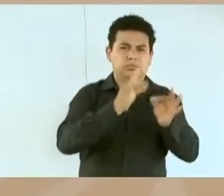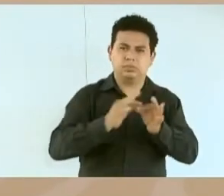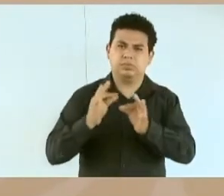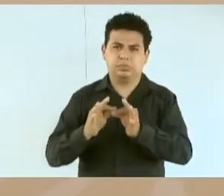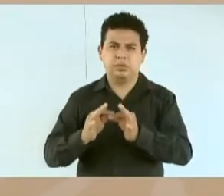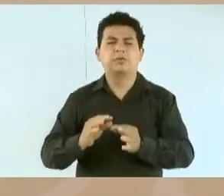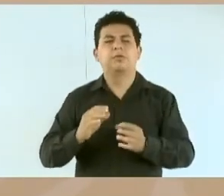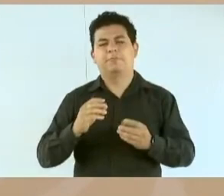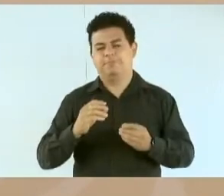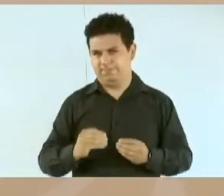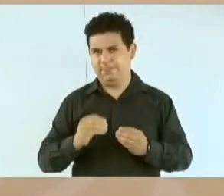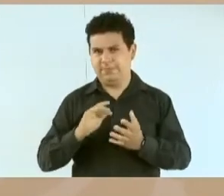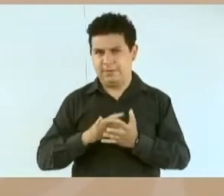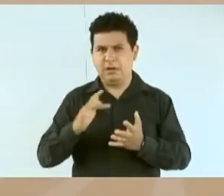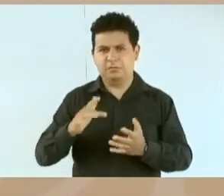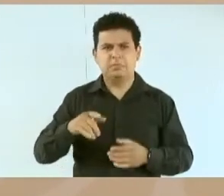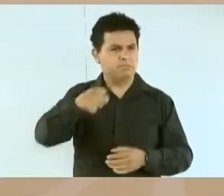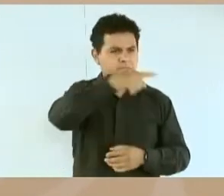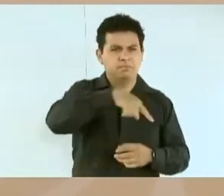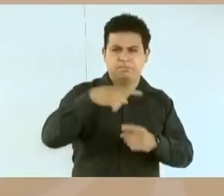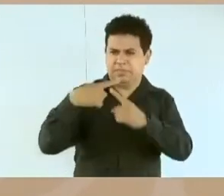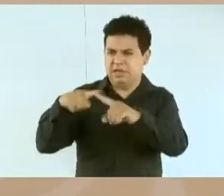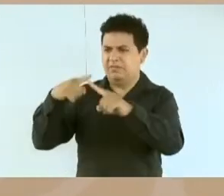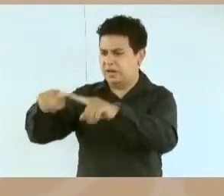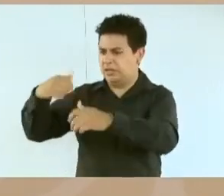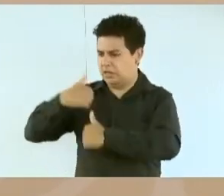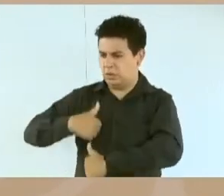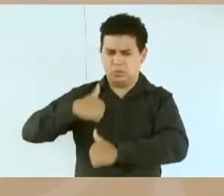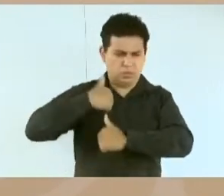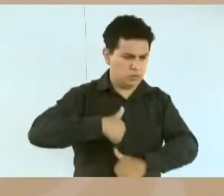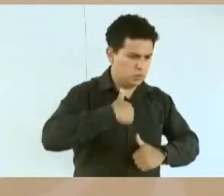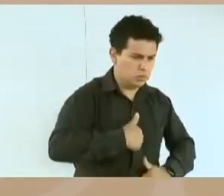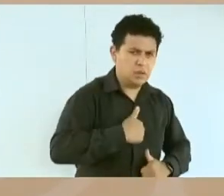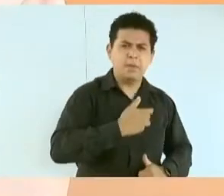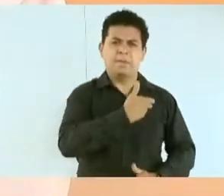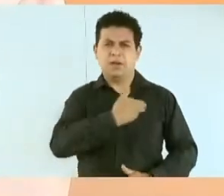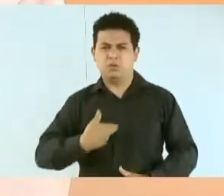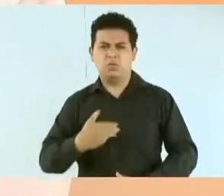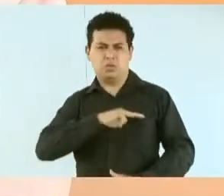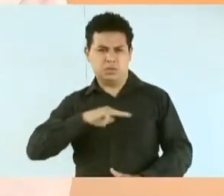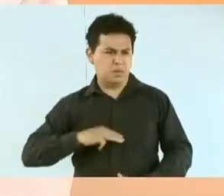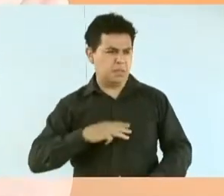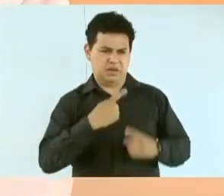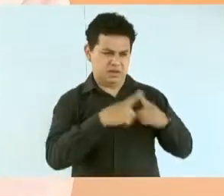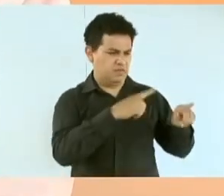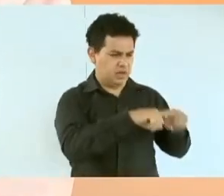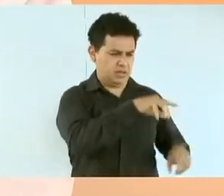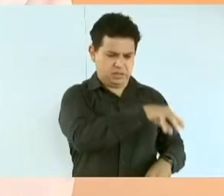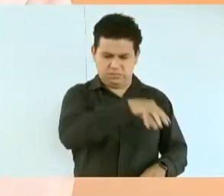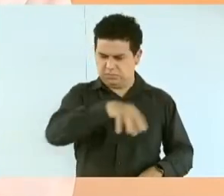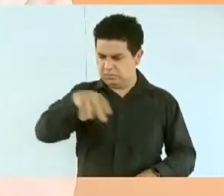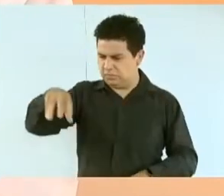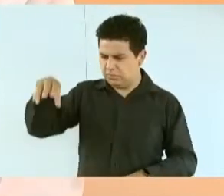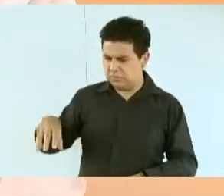Muchas gracias a las autoridades, los presidentes municipales,